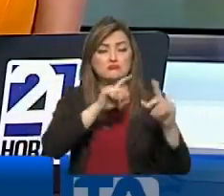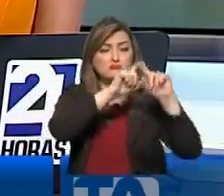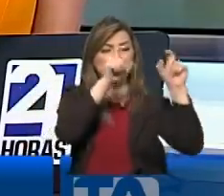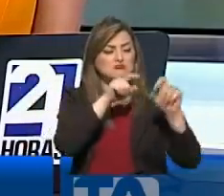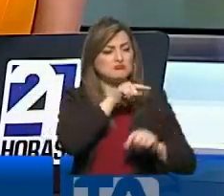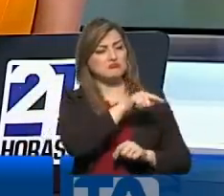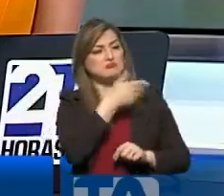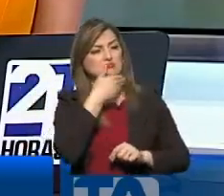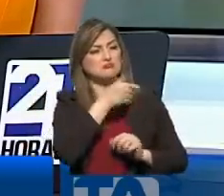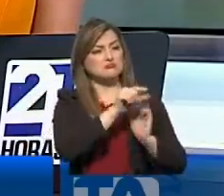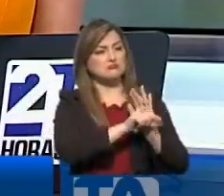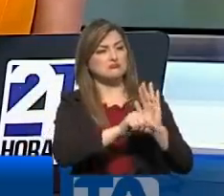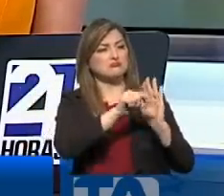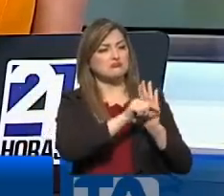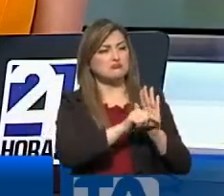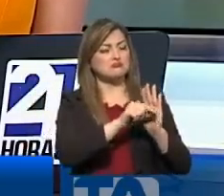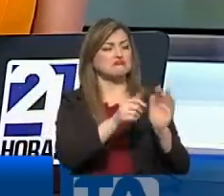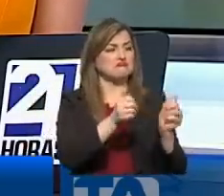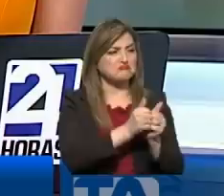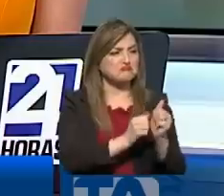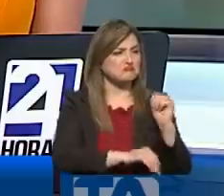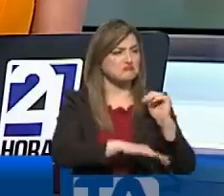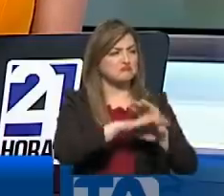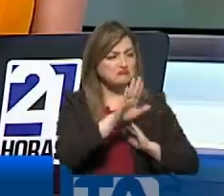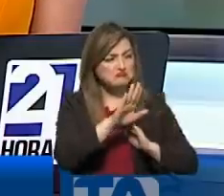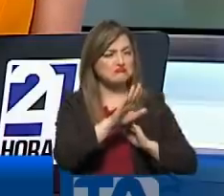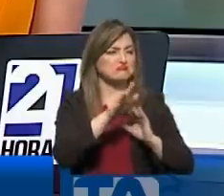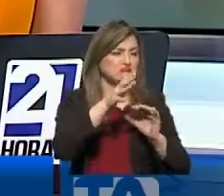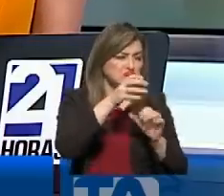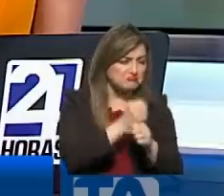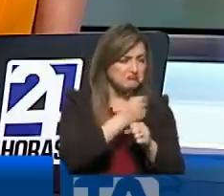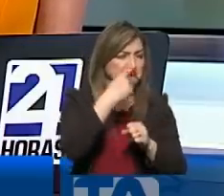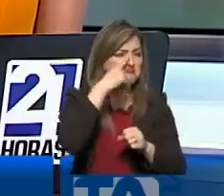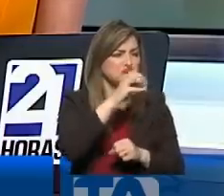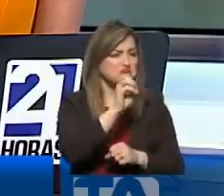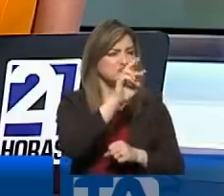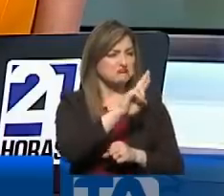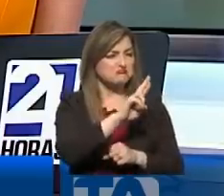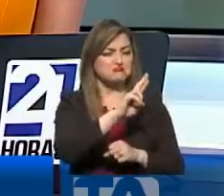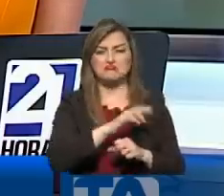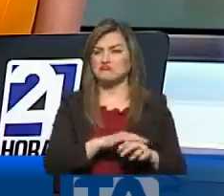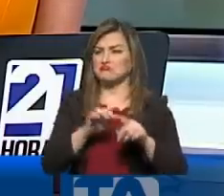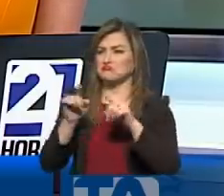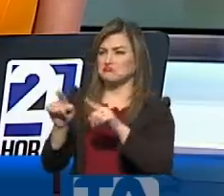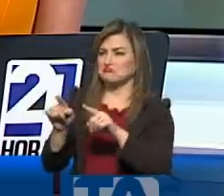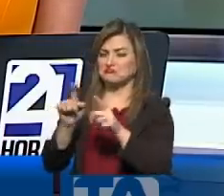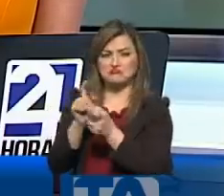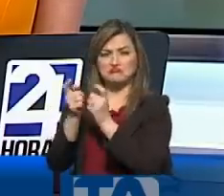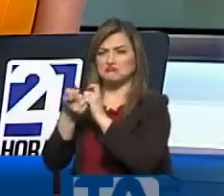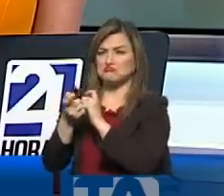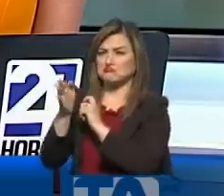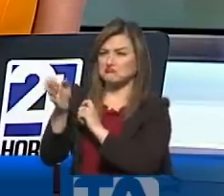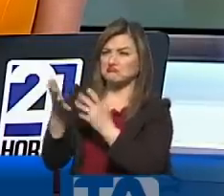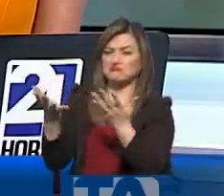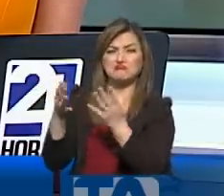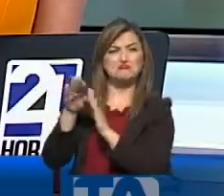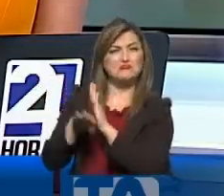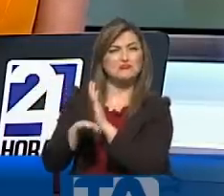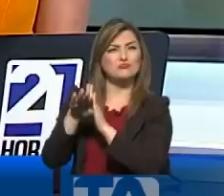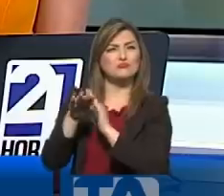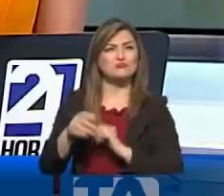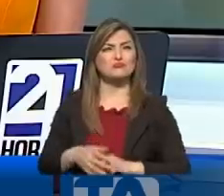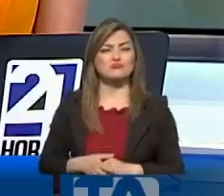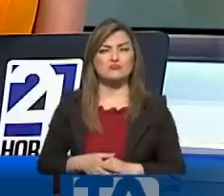la compra de pruebas para detección de COVID al inicio de la pandemia. Dentro y fuera de la municipalidad consideran que Yunda